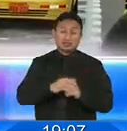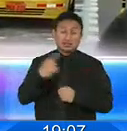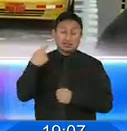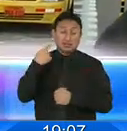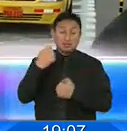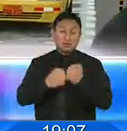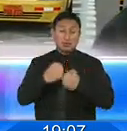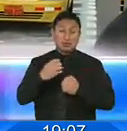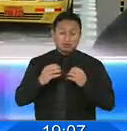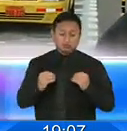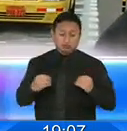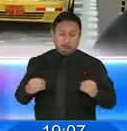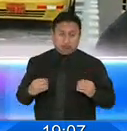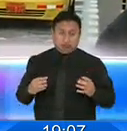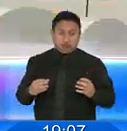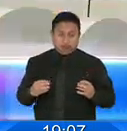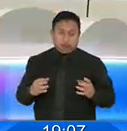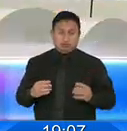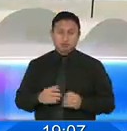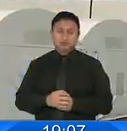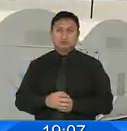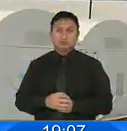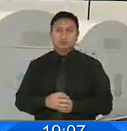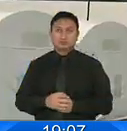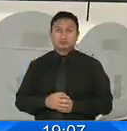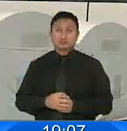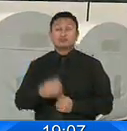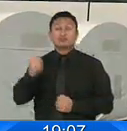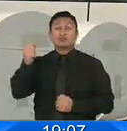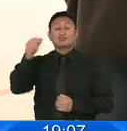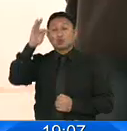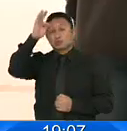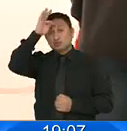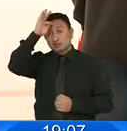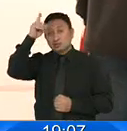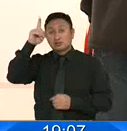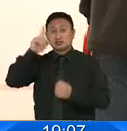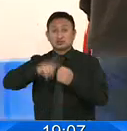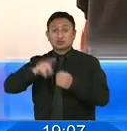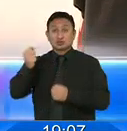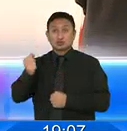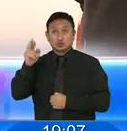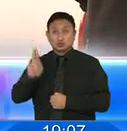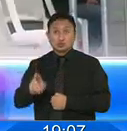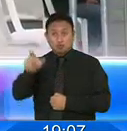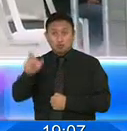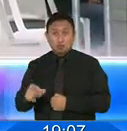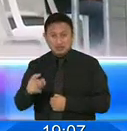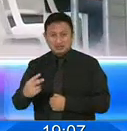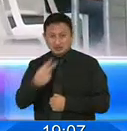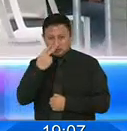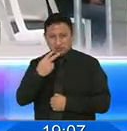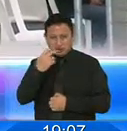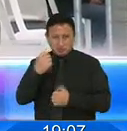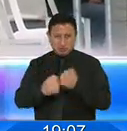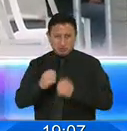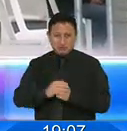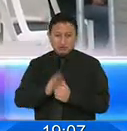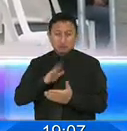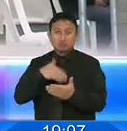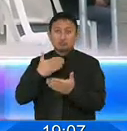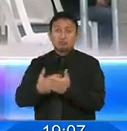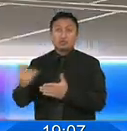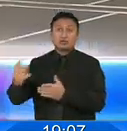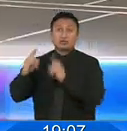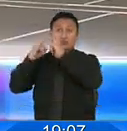entonces está complicado. Mientras que en el hospital IES Quito Sur, personas con síntomas respiratorios acuden a las carpas de